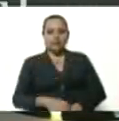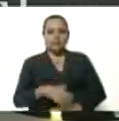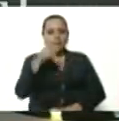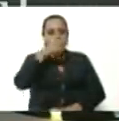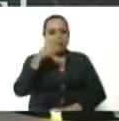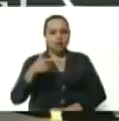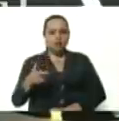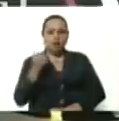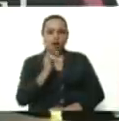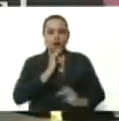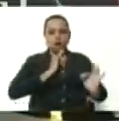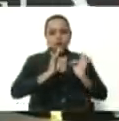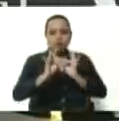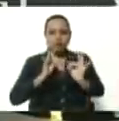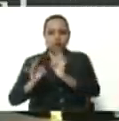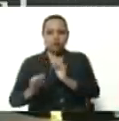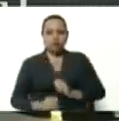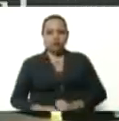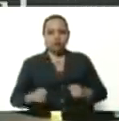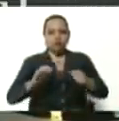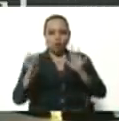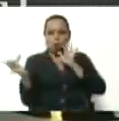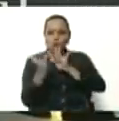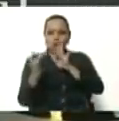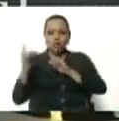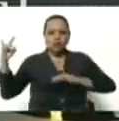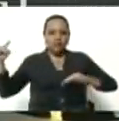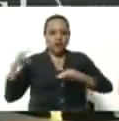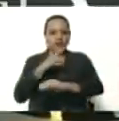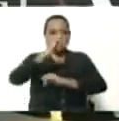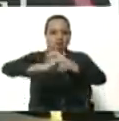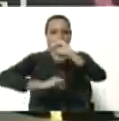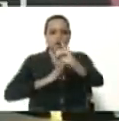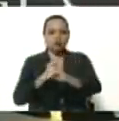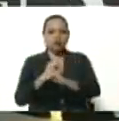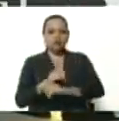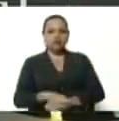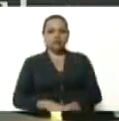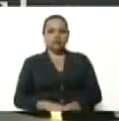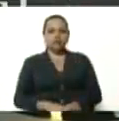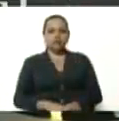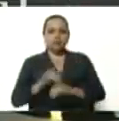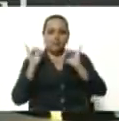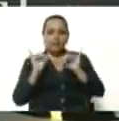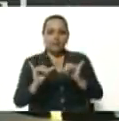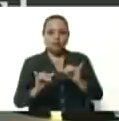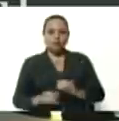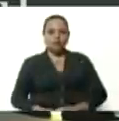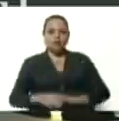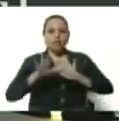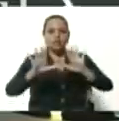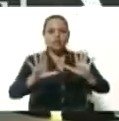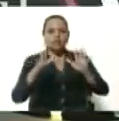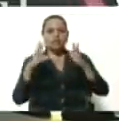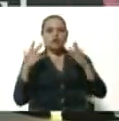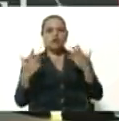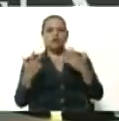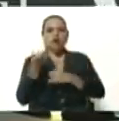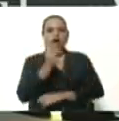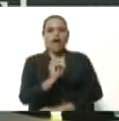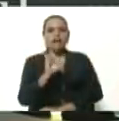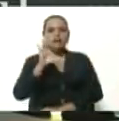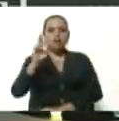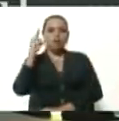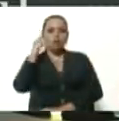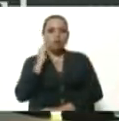personas contagiadas por contacto con viajero internacional. De esos son 18 en el estado Bolívar